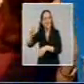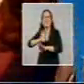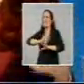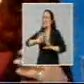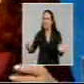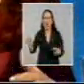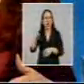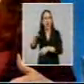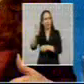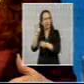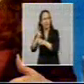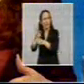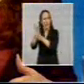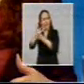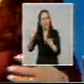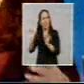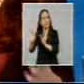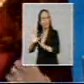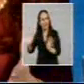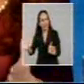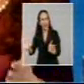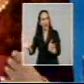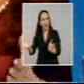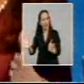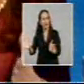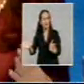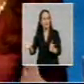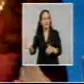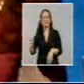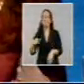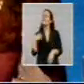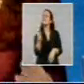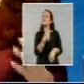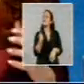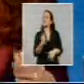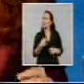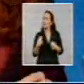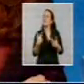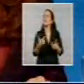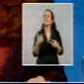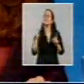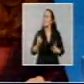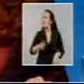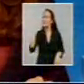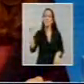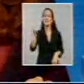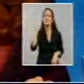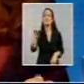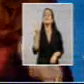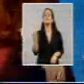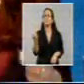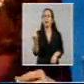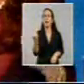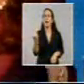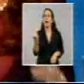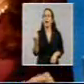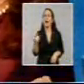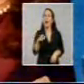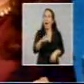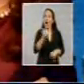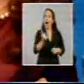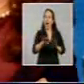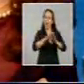secundario. Lo que hemos traído también, y que es muy importante, el complejo